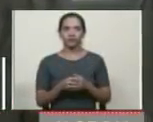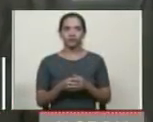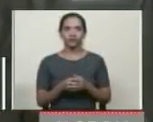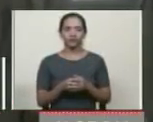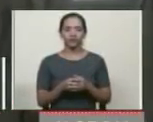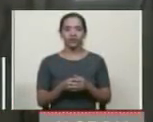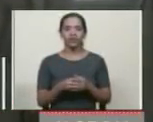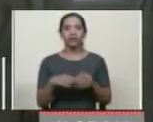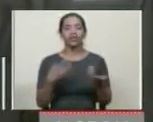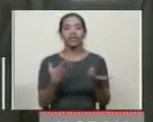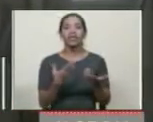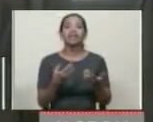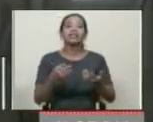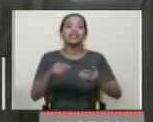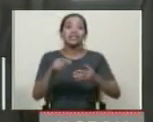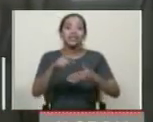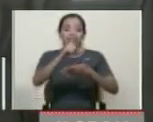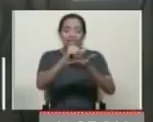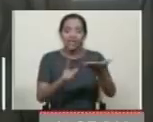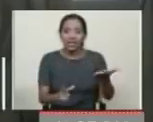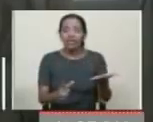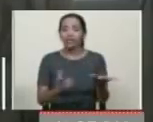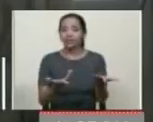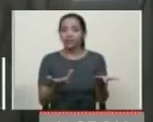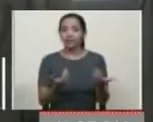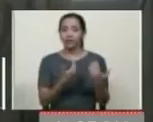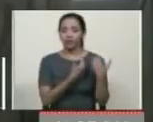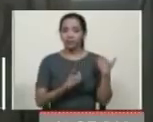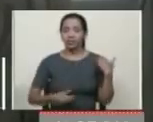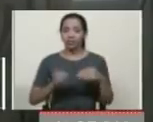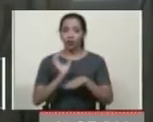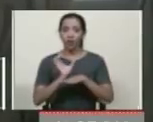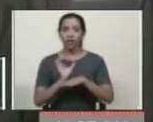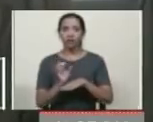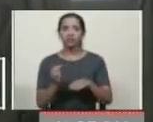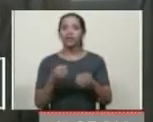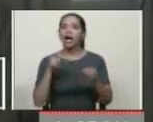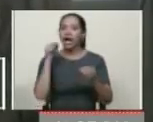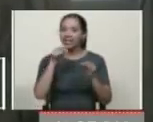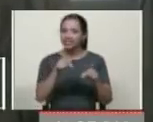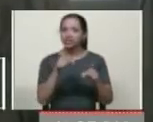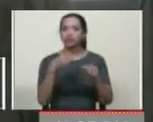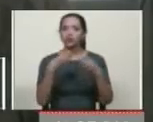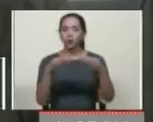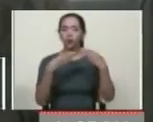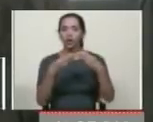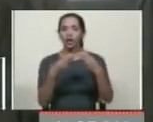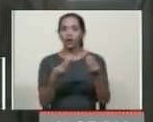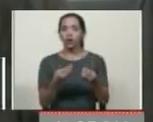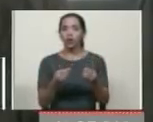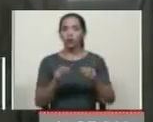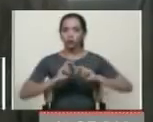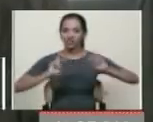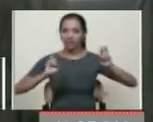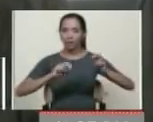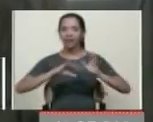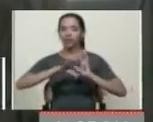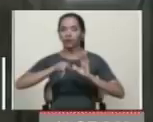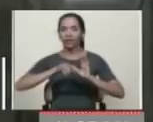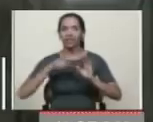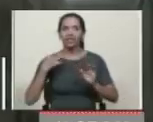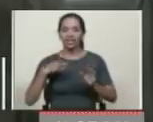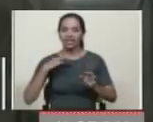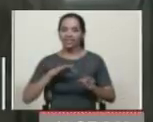Moreno es precisamente porque desde Wikileaks se publicaron unos casos de corrupción que tiene el señor